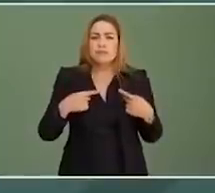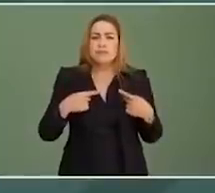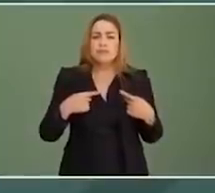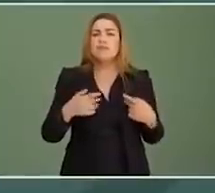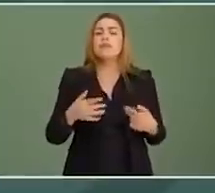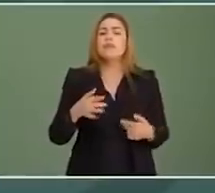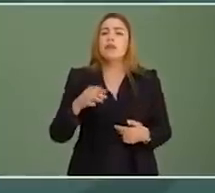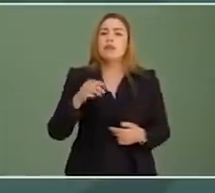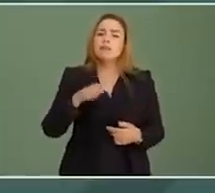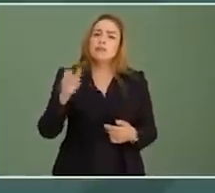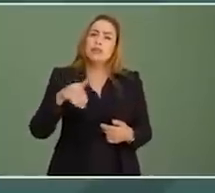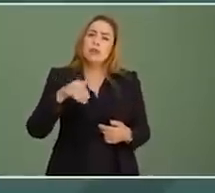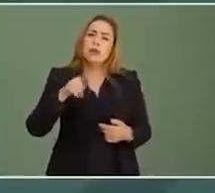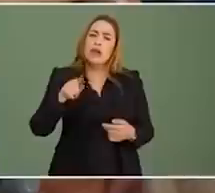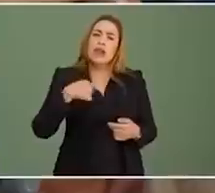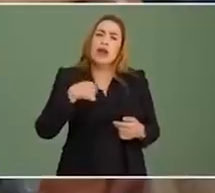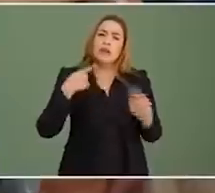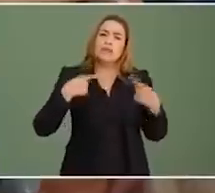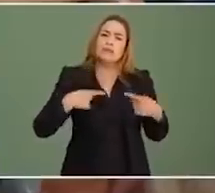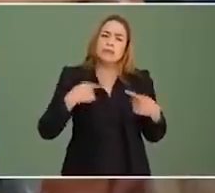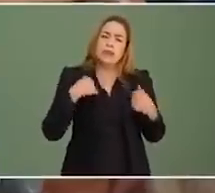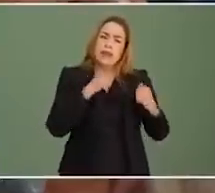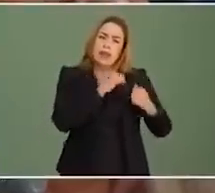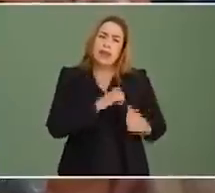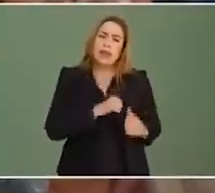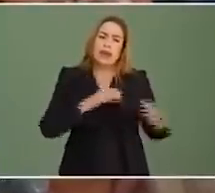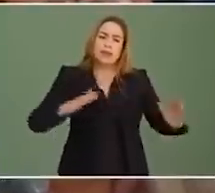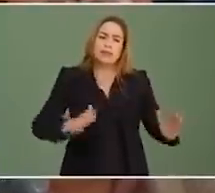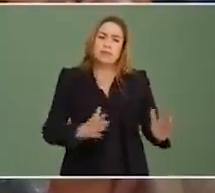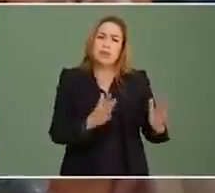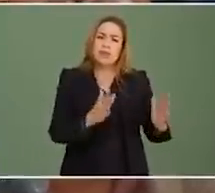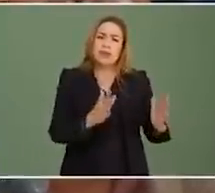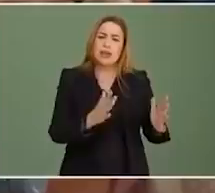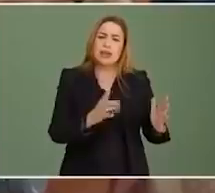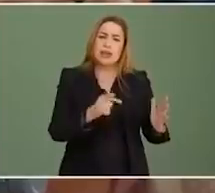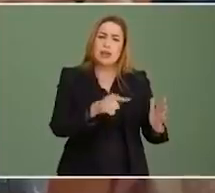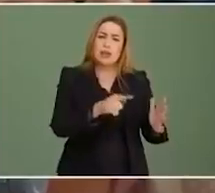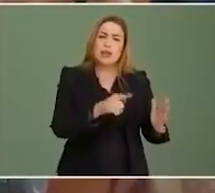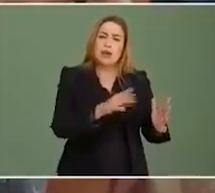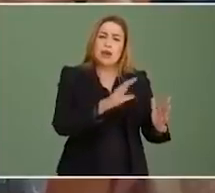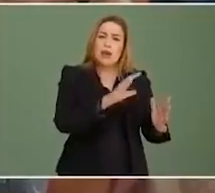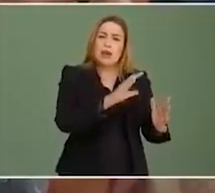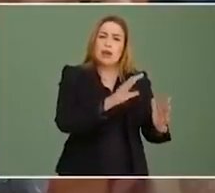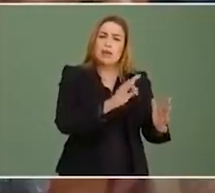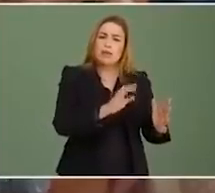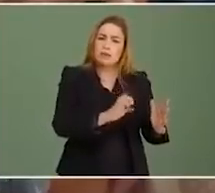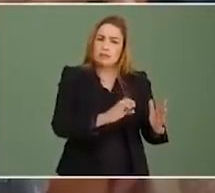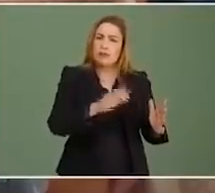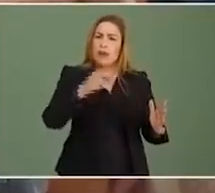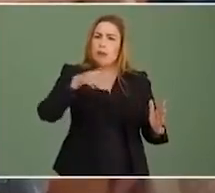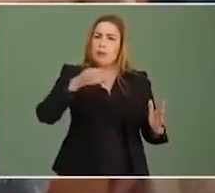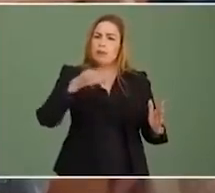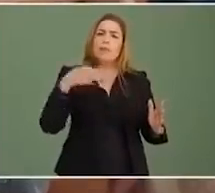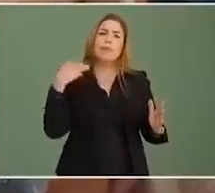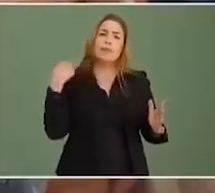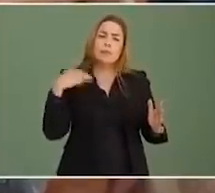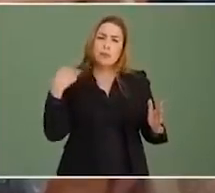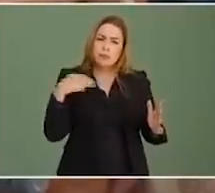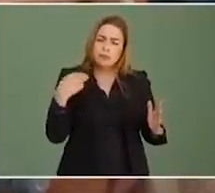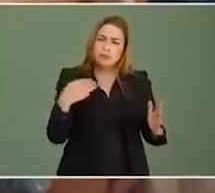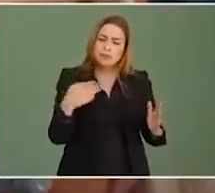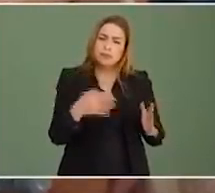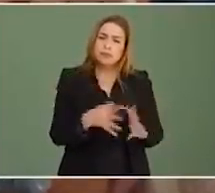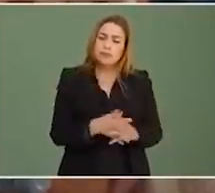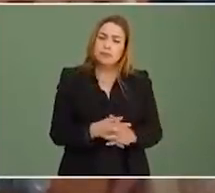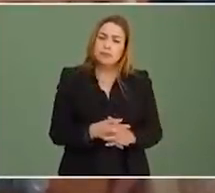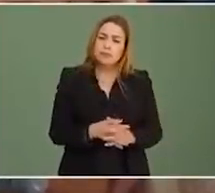si tiene ya información y esto pues como enrarece el ambiente también de cara a la consulta del próximo fin de semana y